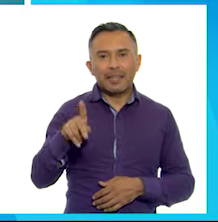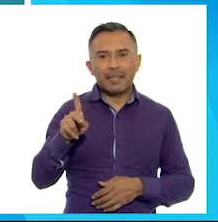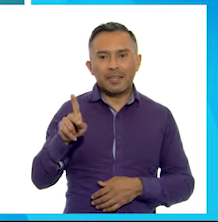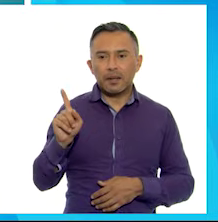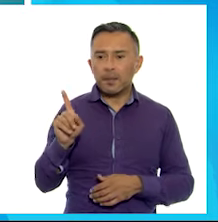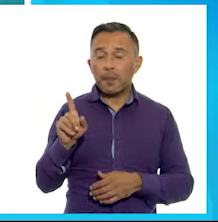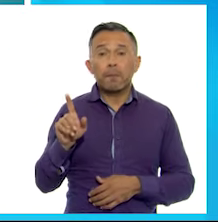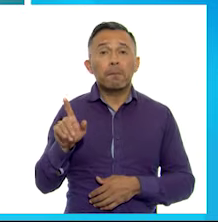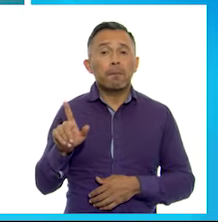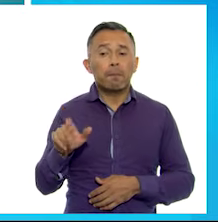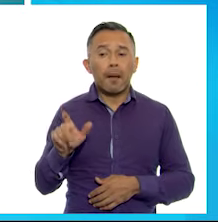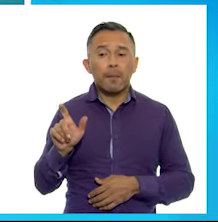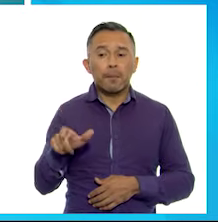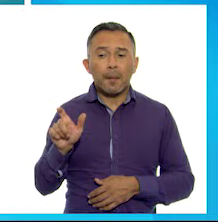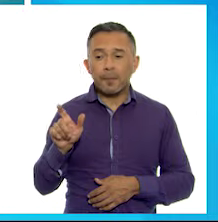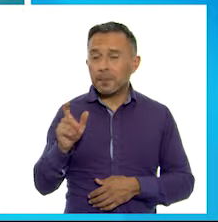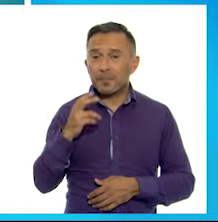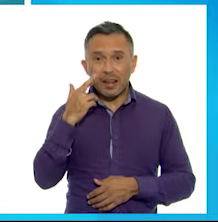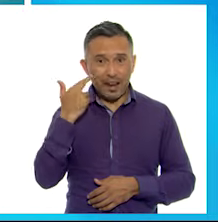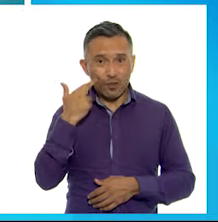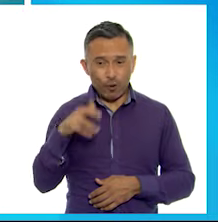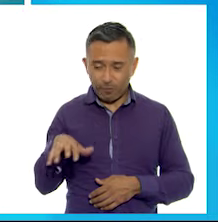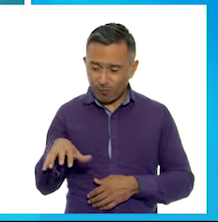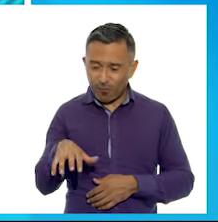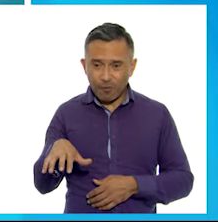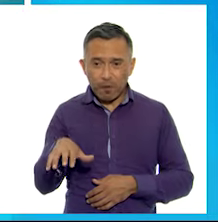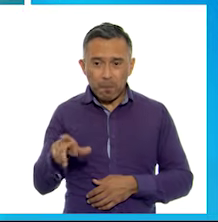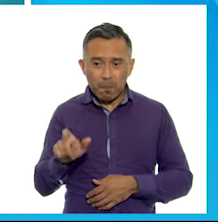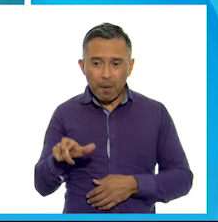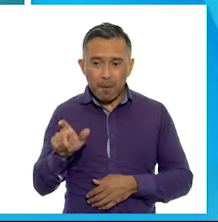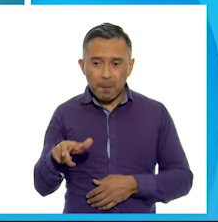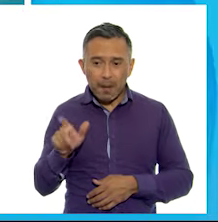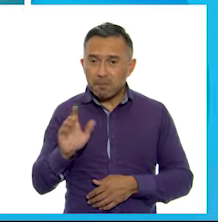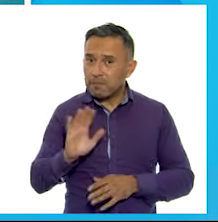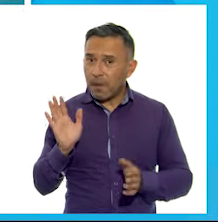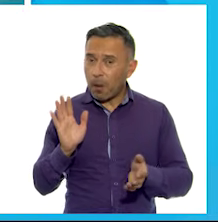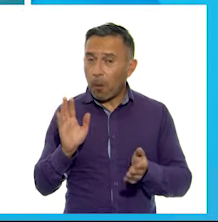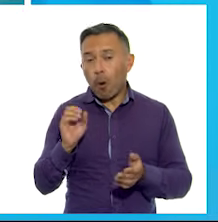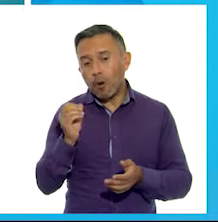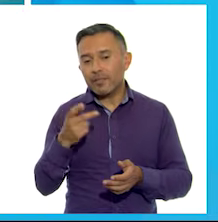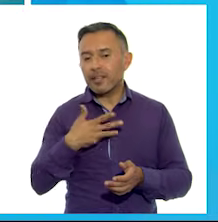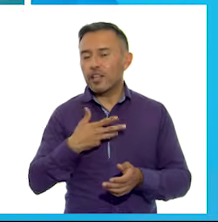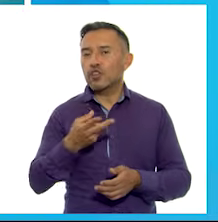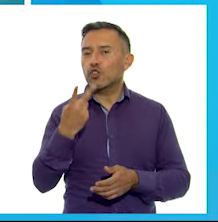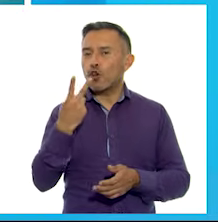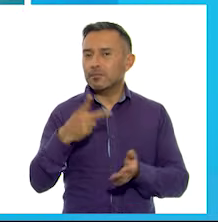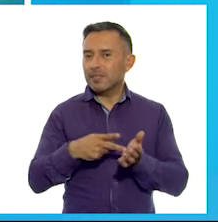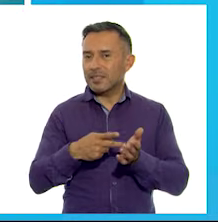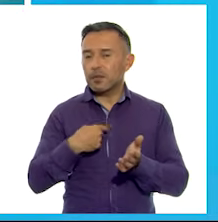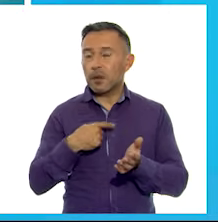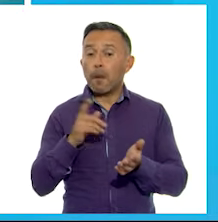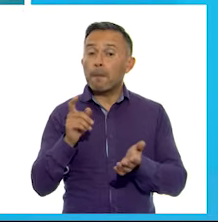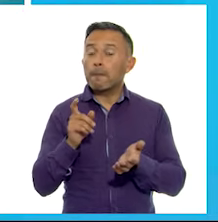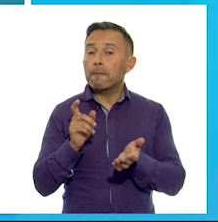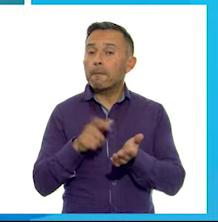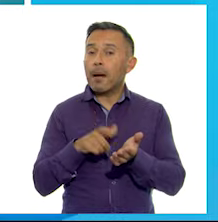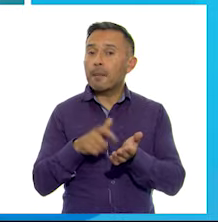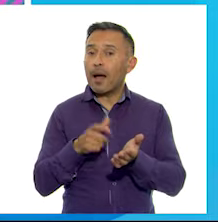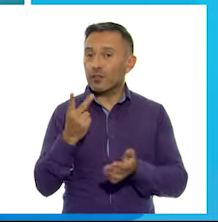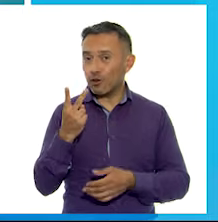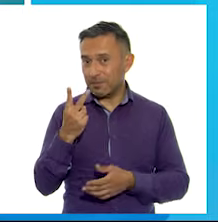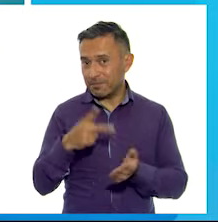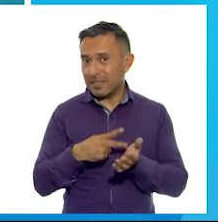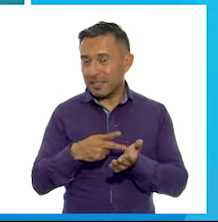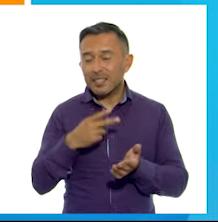presionar el botón del ratón o dar un toque con el dedo. También tenemos el doble clic, es decir, presionar el botón dos